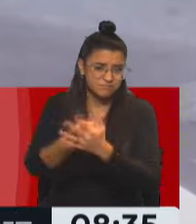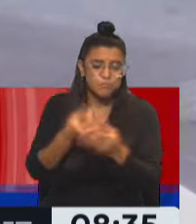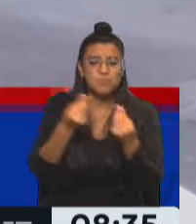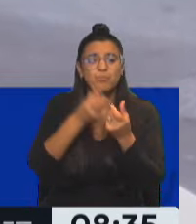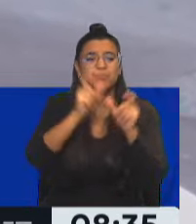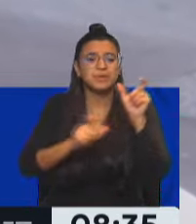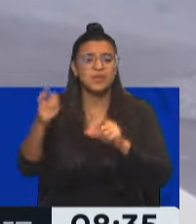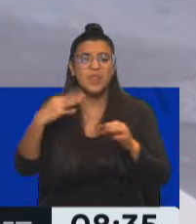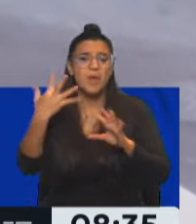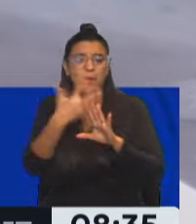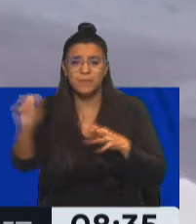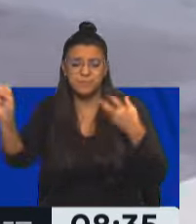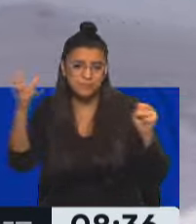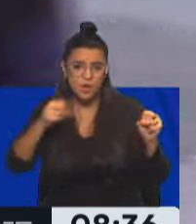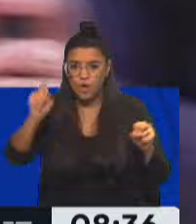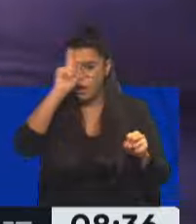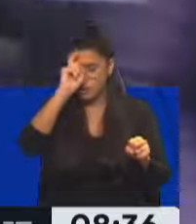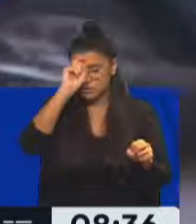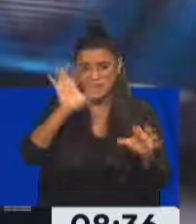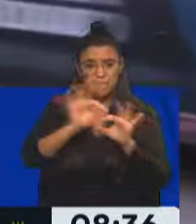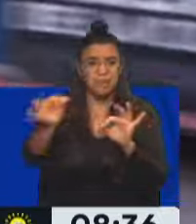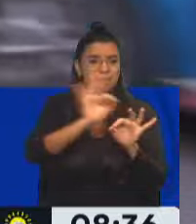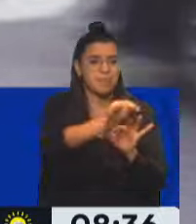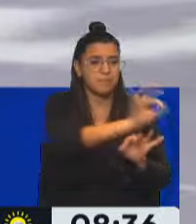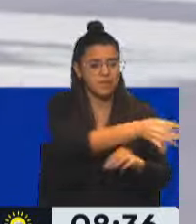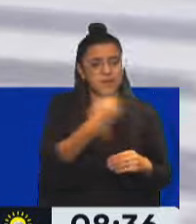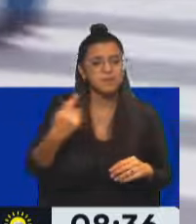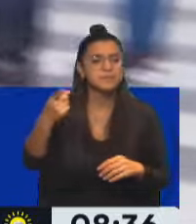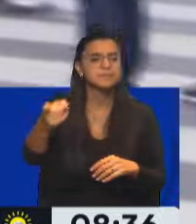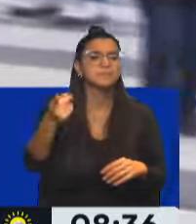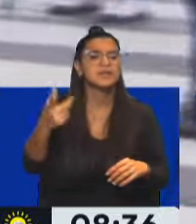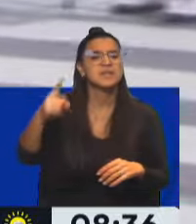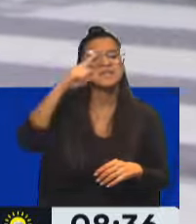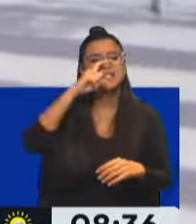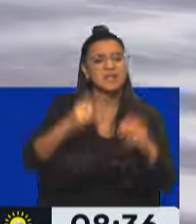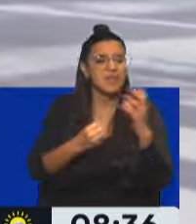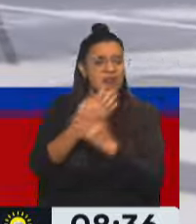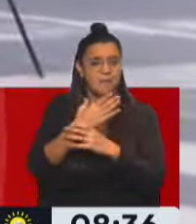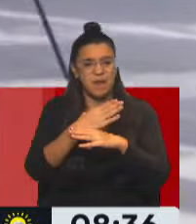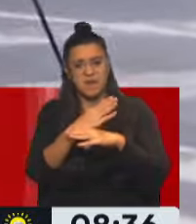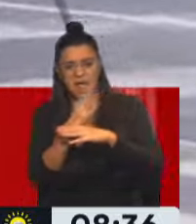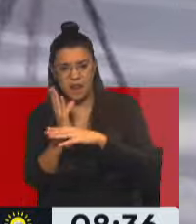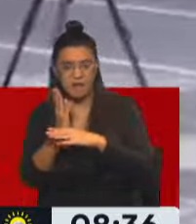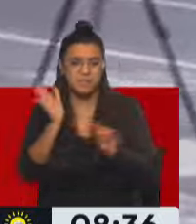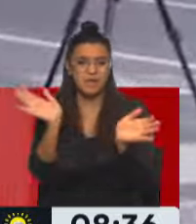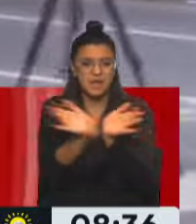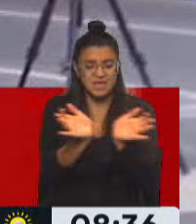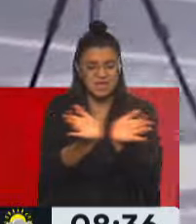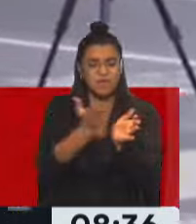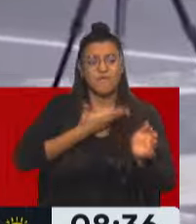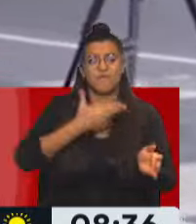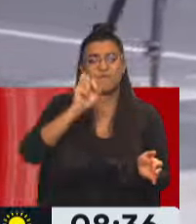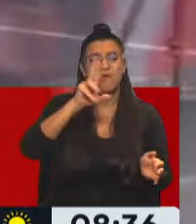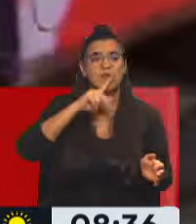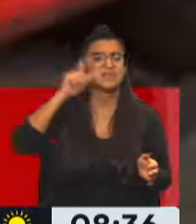personas debieron ser trasladadas a los hospitales cercanos. El hecho ocurrió pasadas las 7 de la mañana en la esquina de la avenida Forest con la